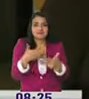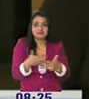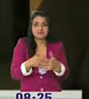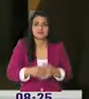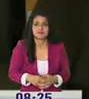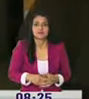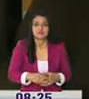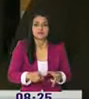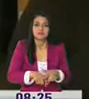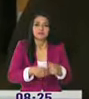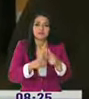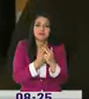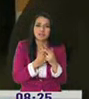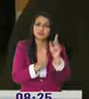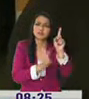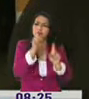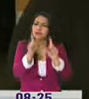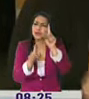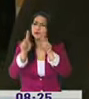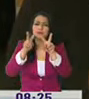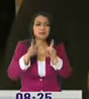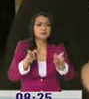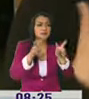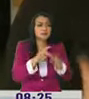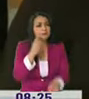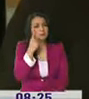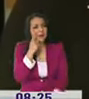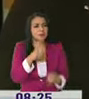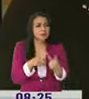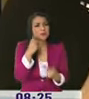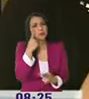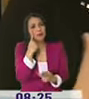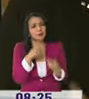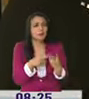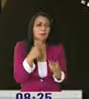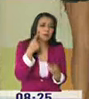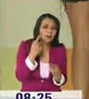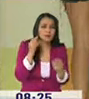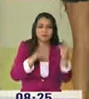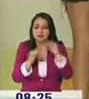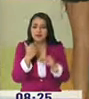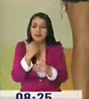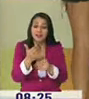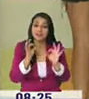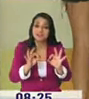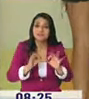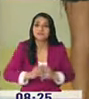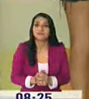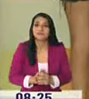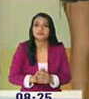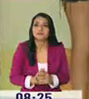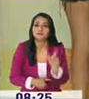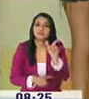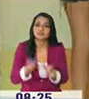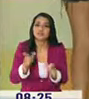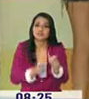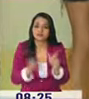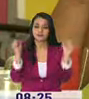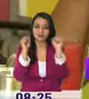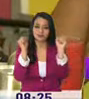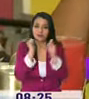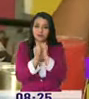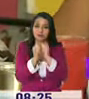entre estar averiguando, investigando, y que probemos esto, probemos el otro, jugando. Mientras los comensales descansan de su